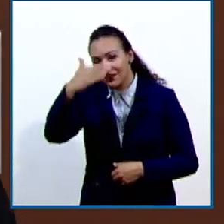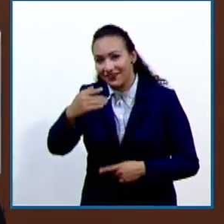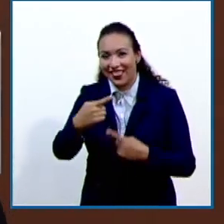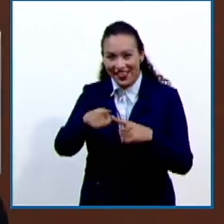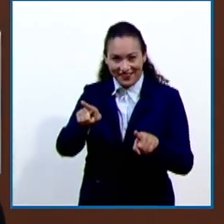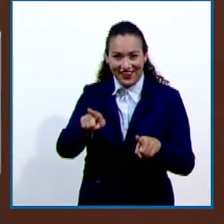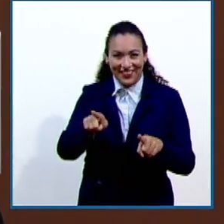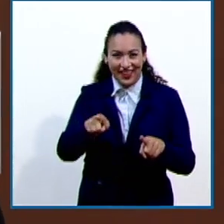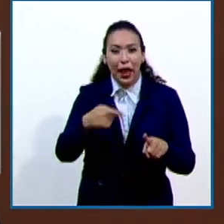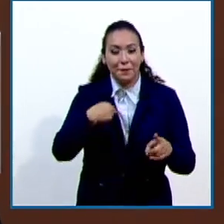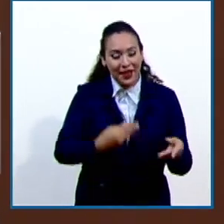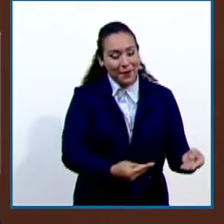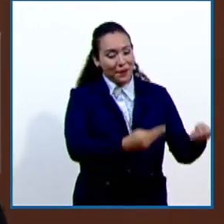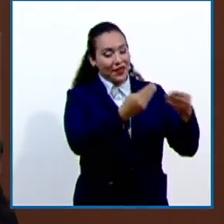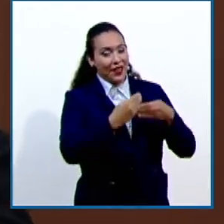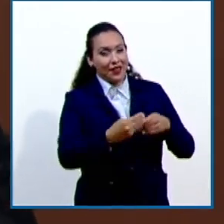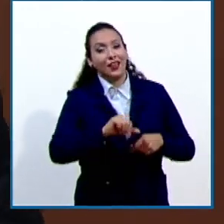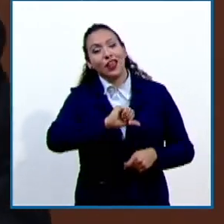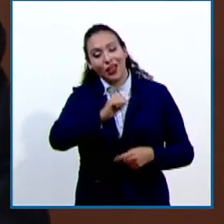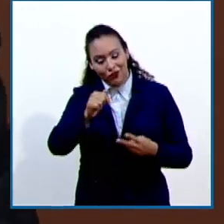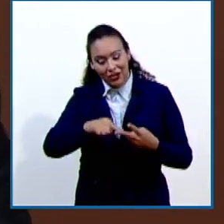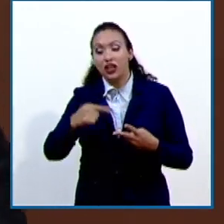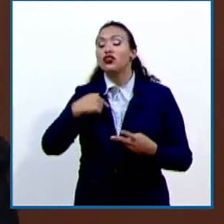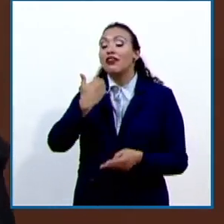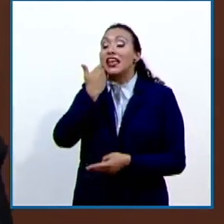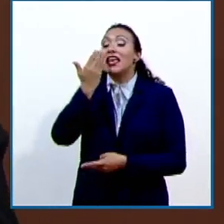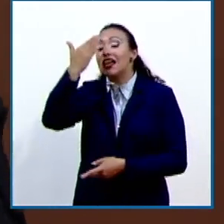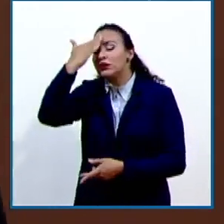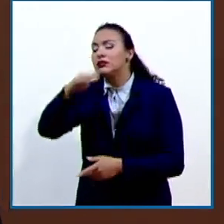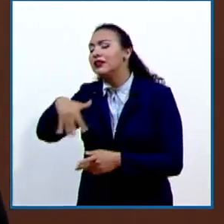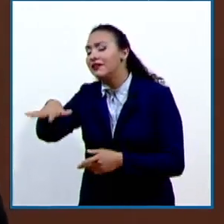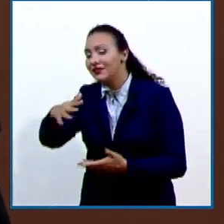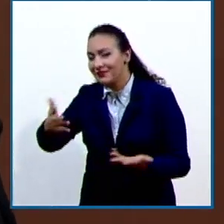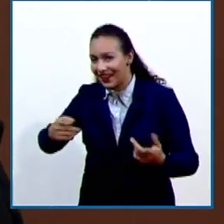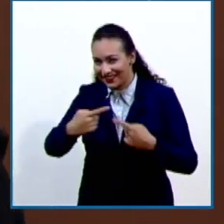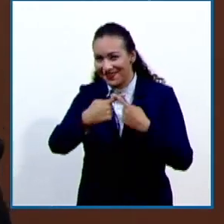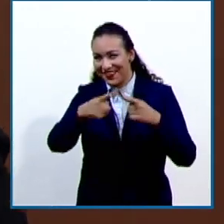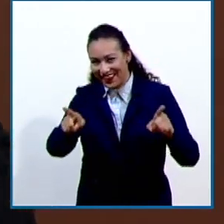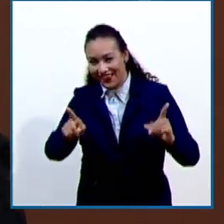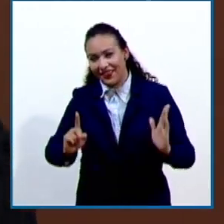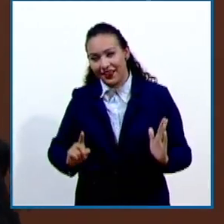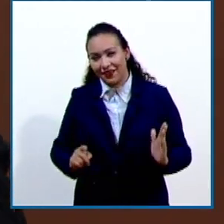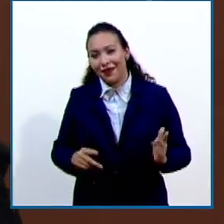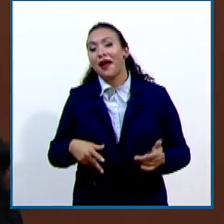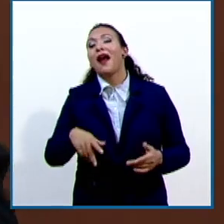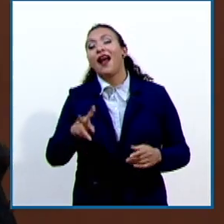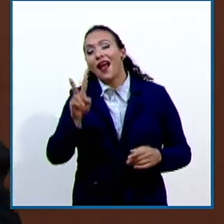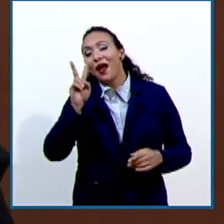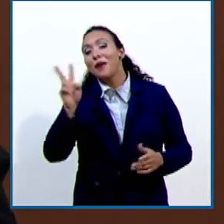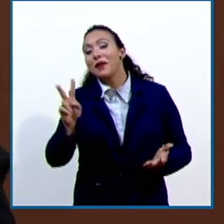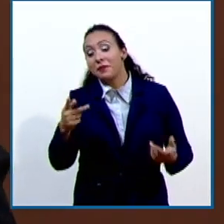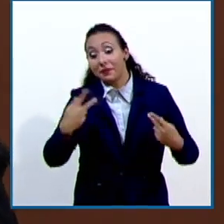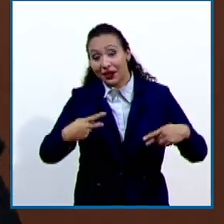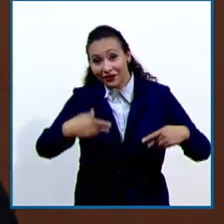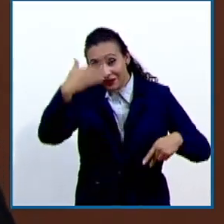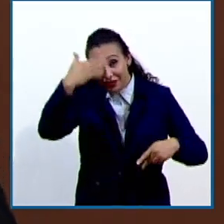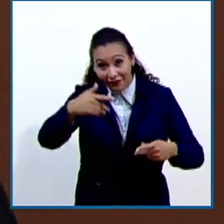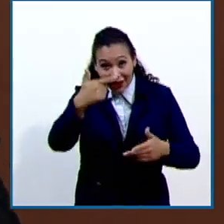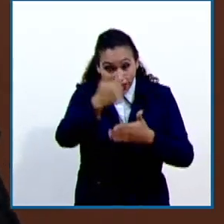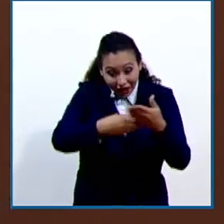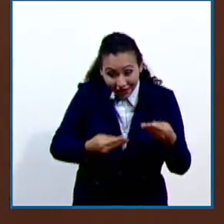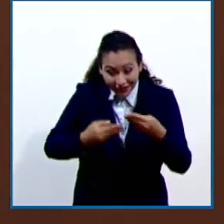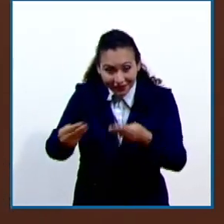bueno, está claro que no están cumpliendo con la obligación de darles tiempos oficiales. Es decir, expresamente se dijo que este era el camino de